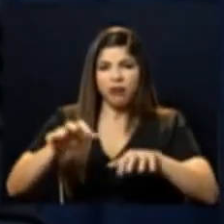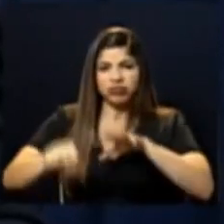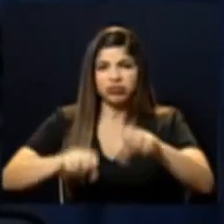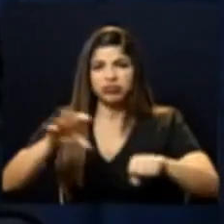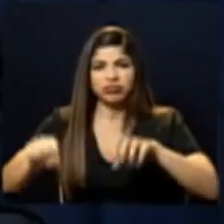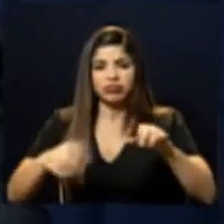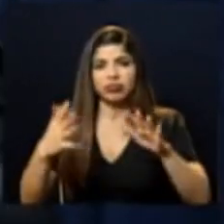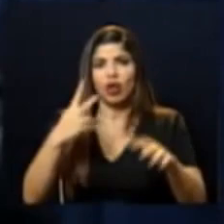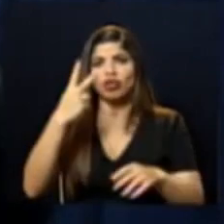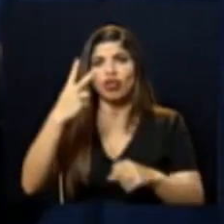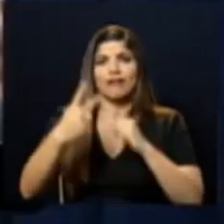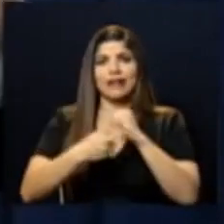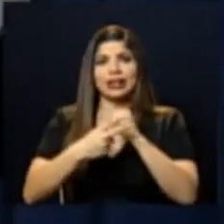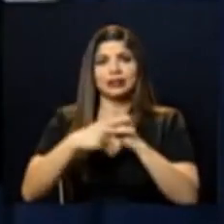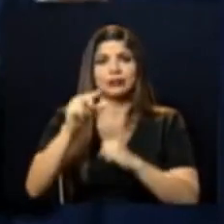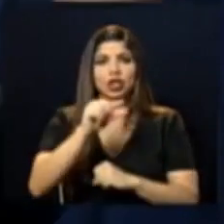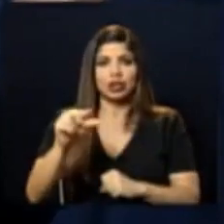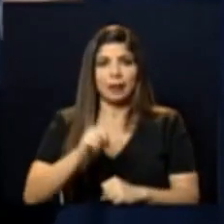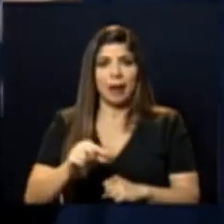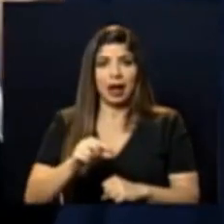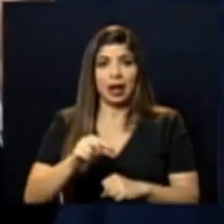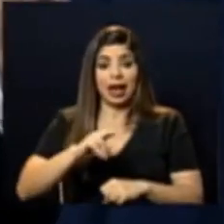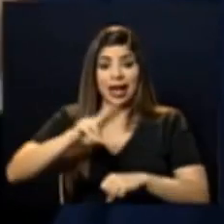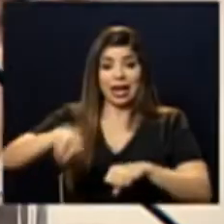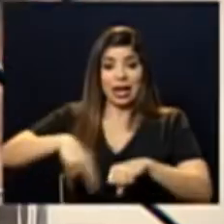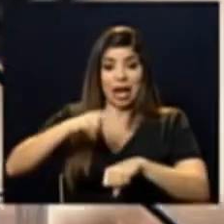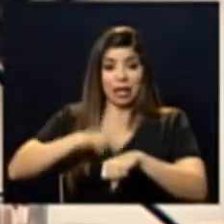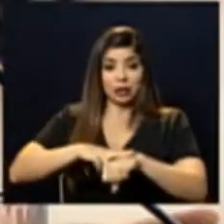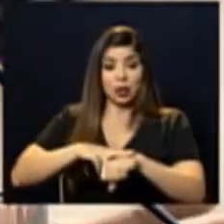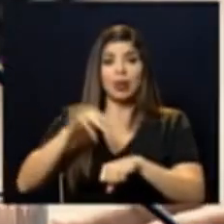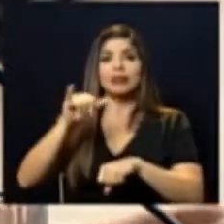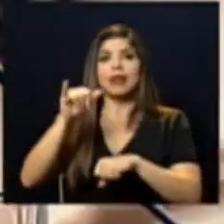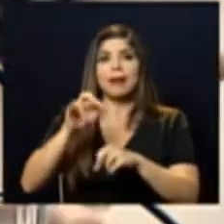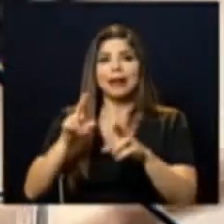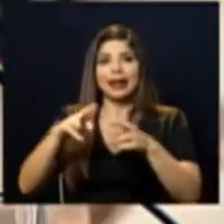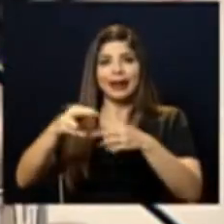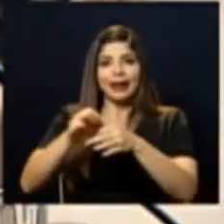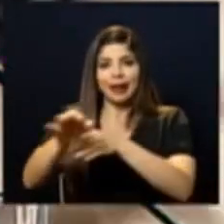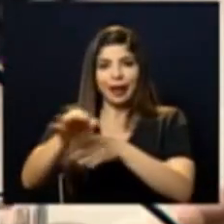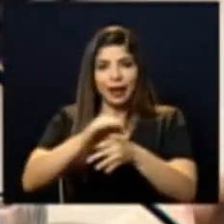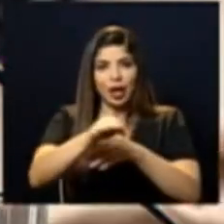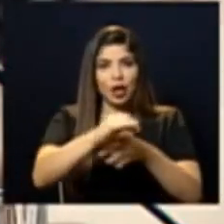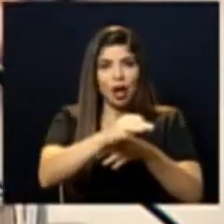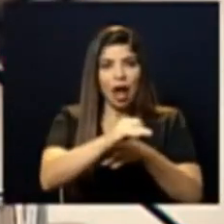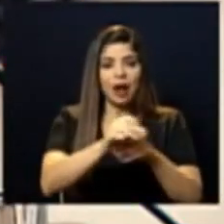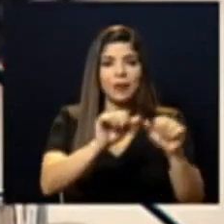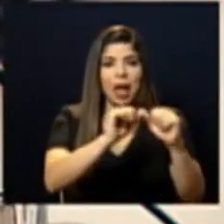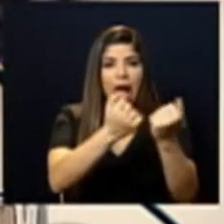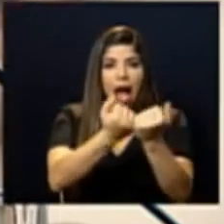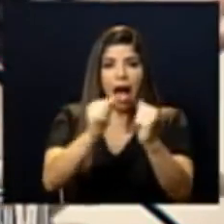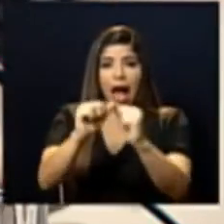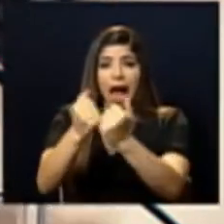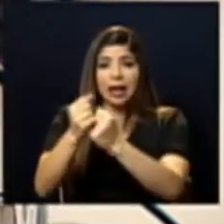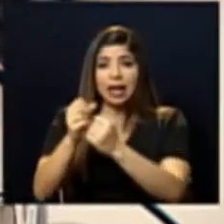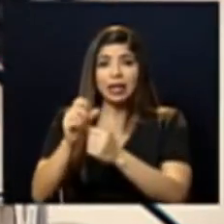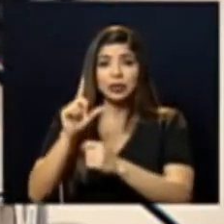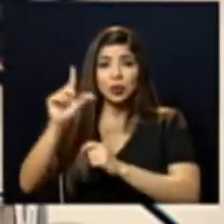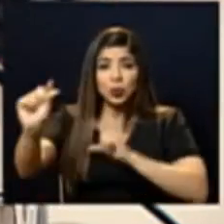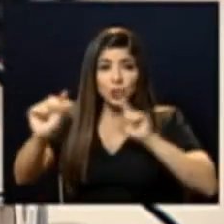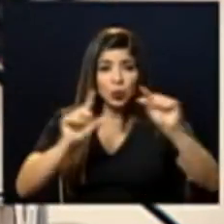por semana, tanto a nivel nacional como regional o sectoriales en áreas